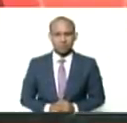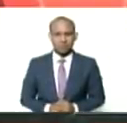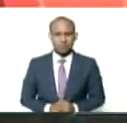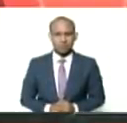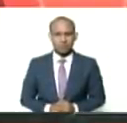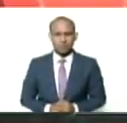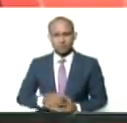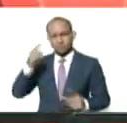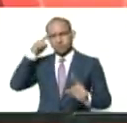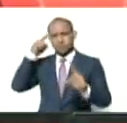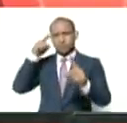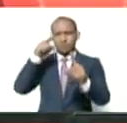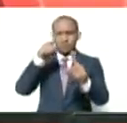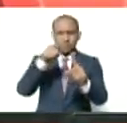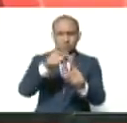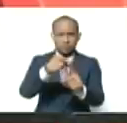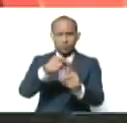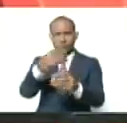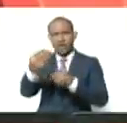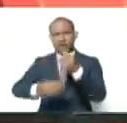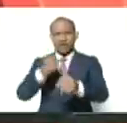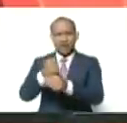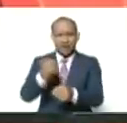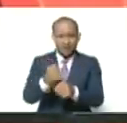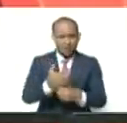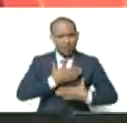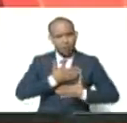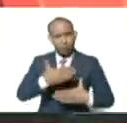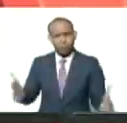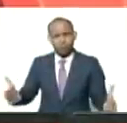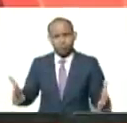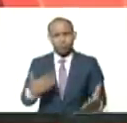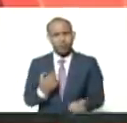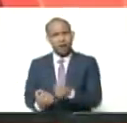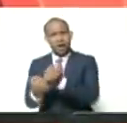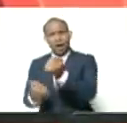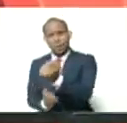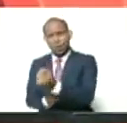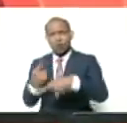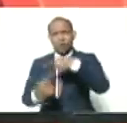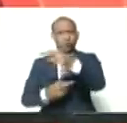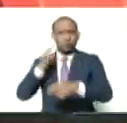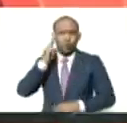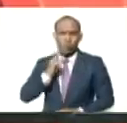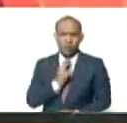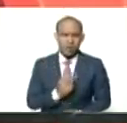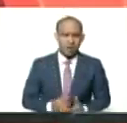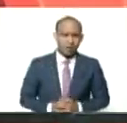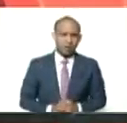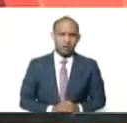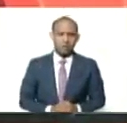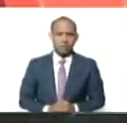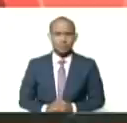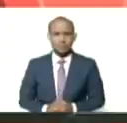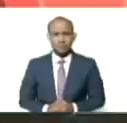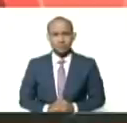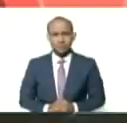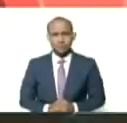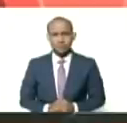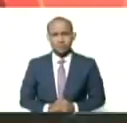por llevar a cabo jornadas de solidaridad y de apoyo a la revolución bolivariana,